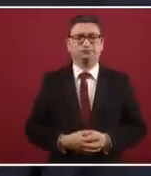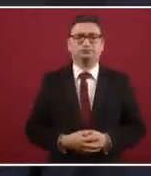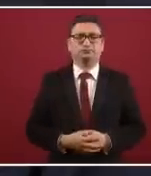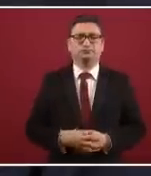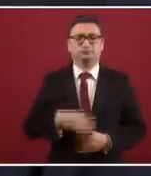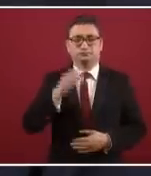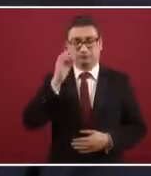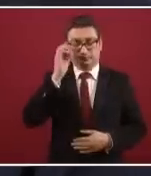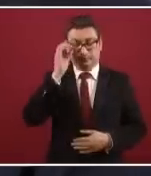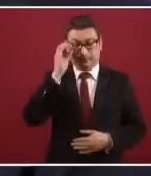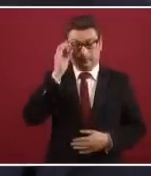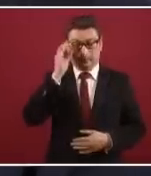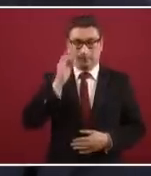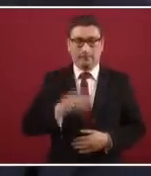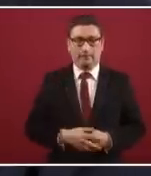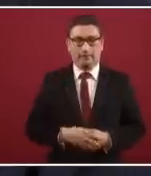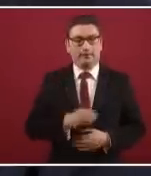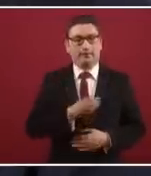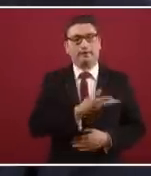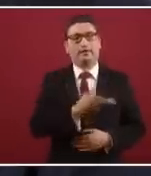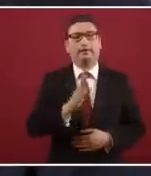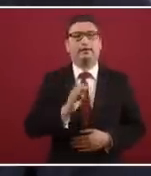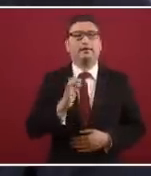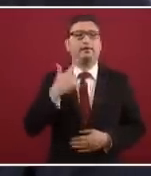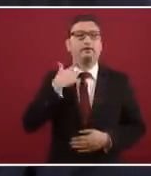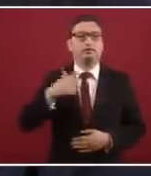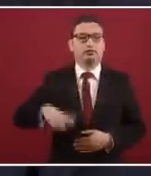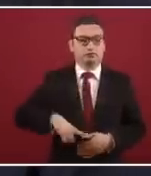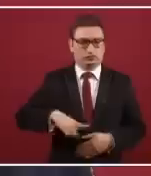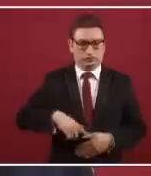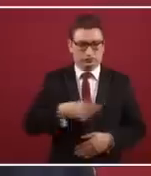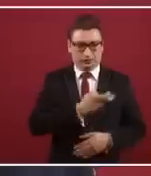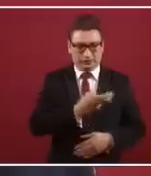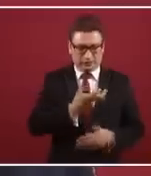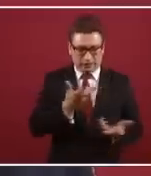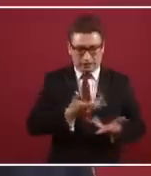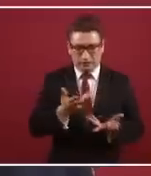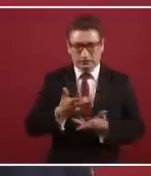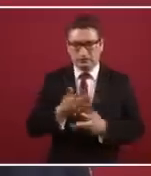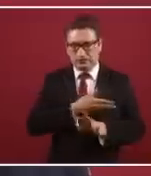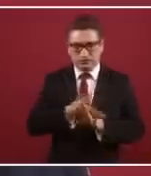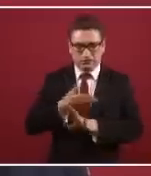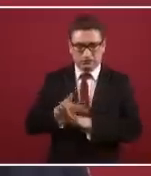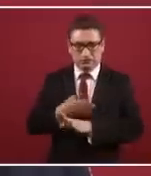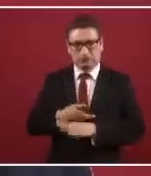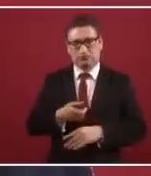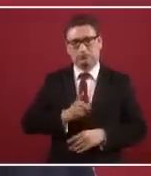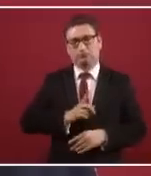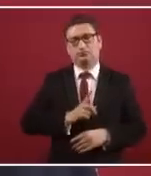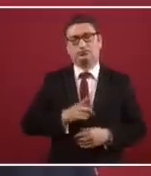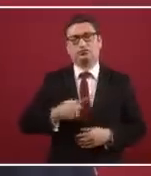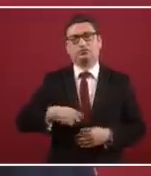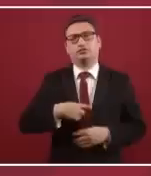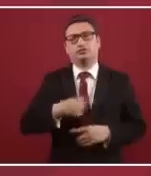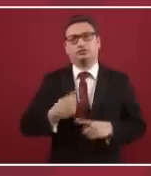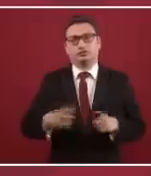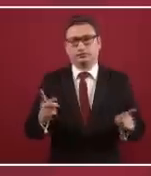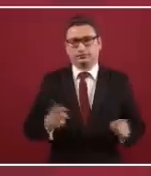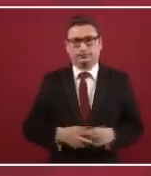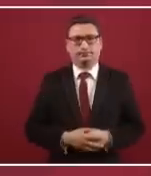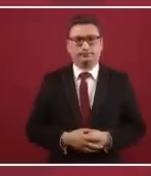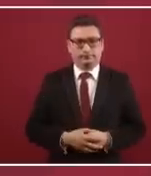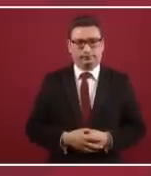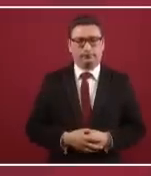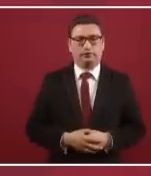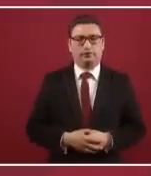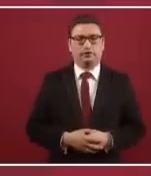Nosotros no somos como los anteriores gobiernos que usaban la Procuraduría para perseguir